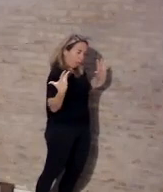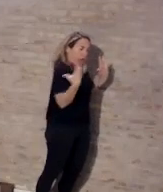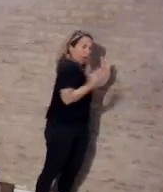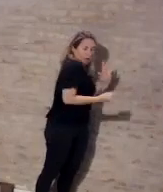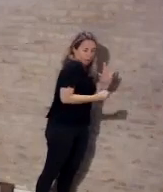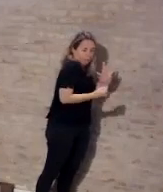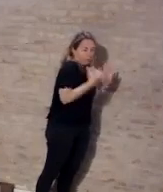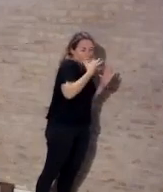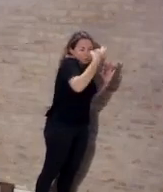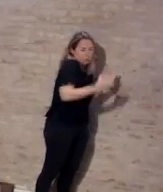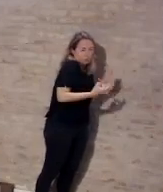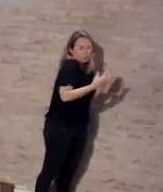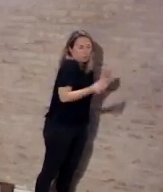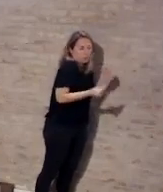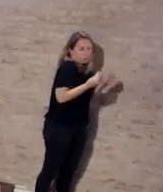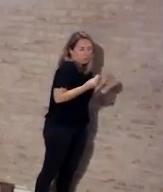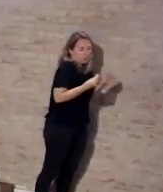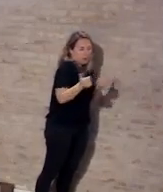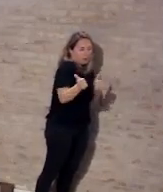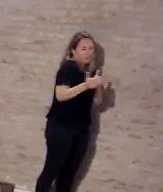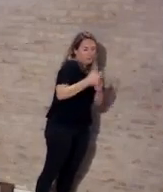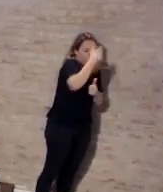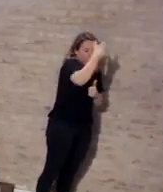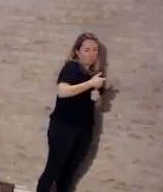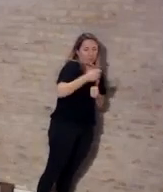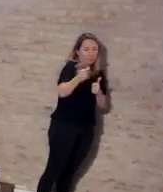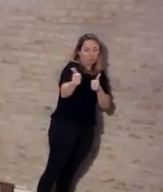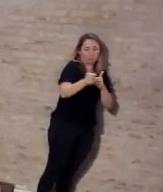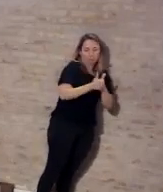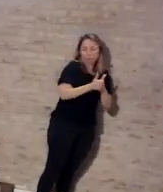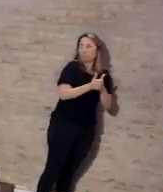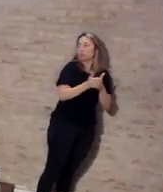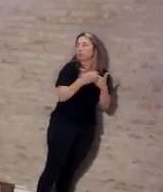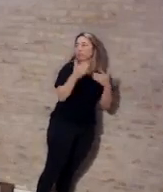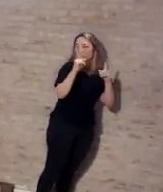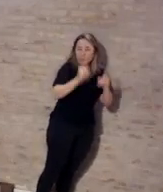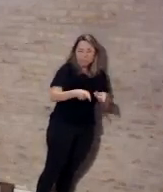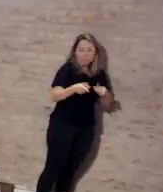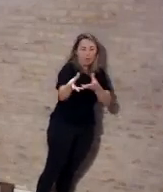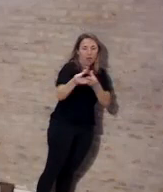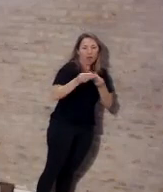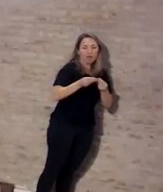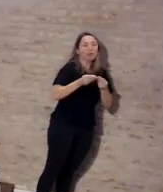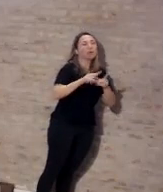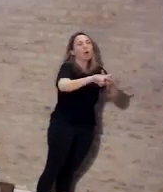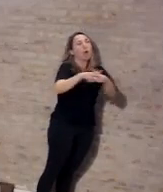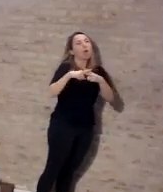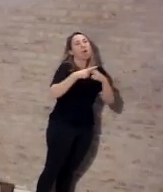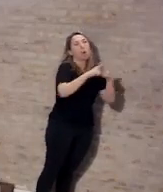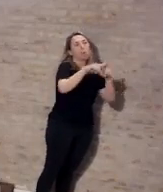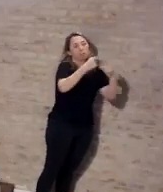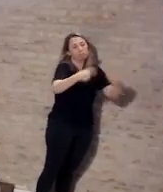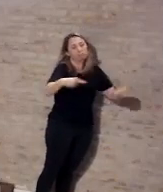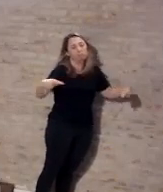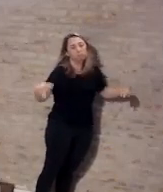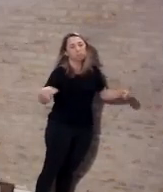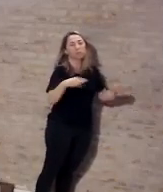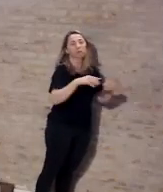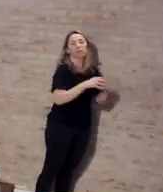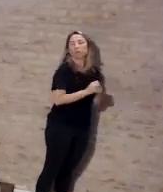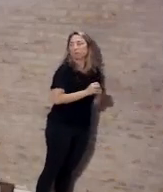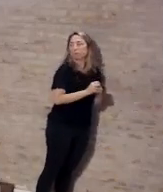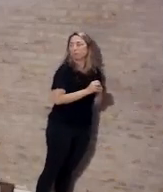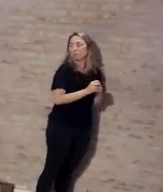apoyos que pueden ser eh apoyos personales de una persona que haga asistente personal y te ayude o herramientas como